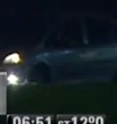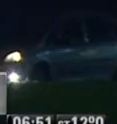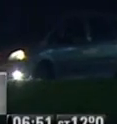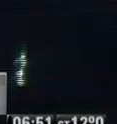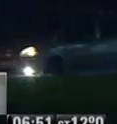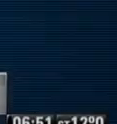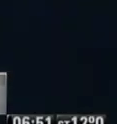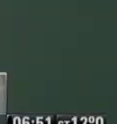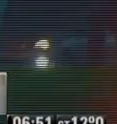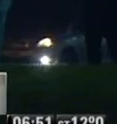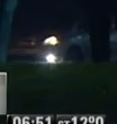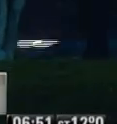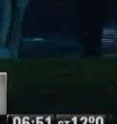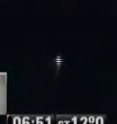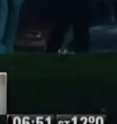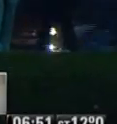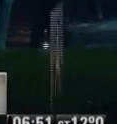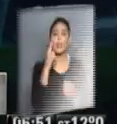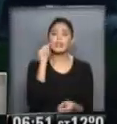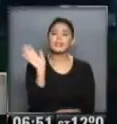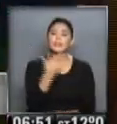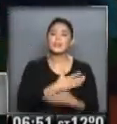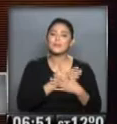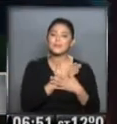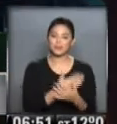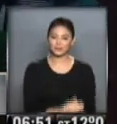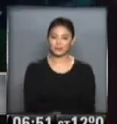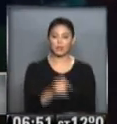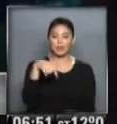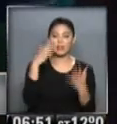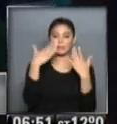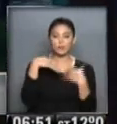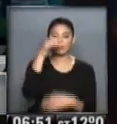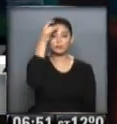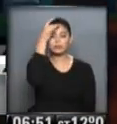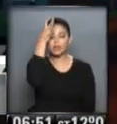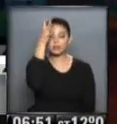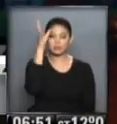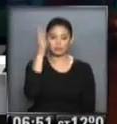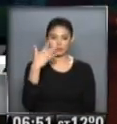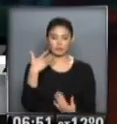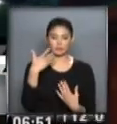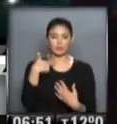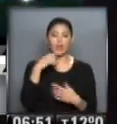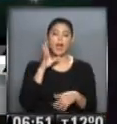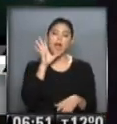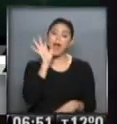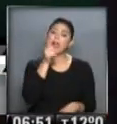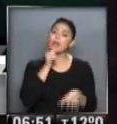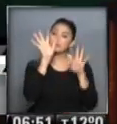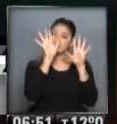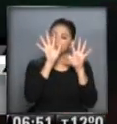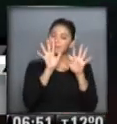Buen día la música, buen día mis amores, buen día a todos. 12 grados, alguna garuita, muy aislada